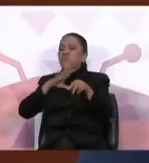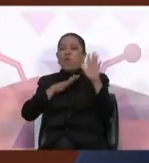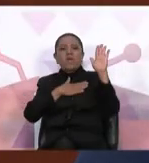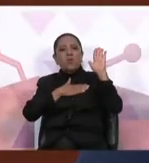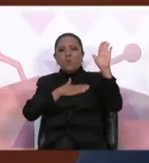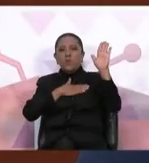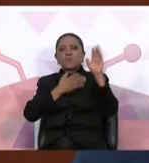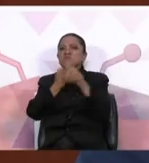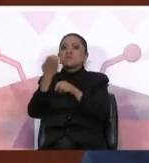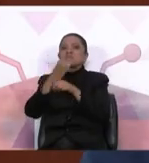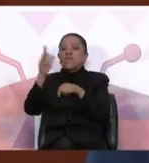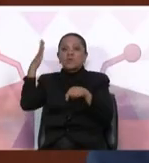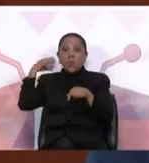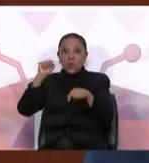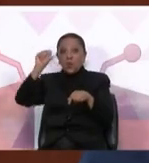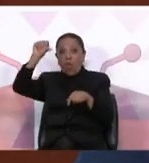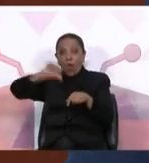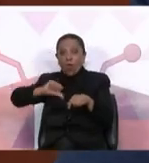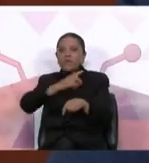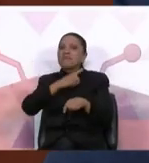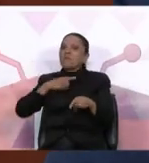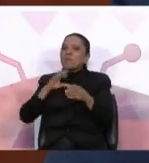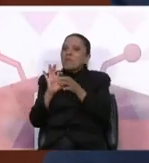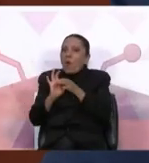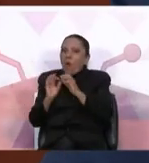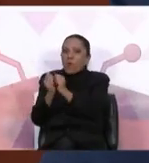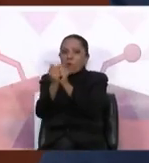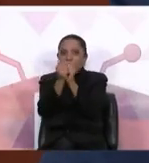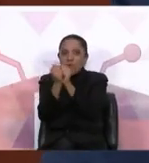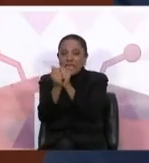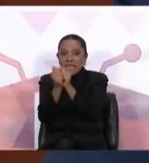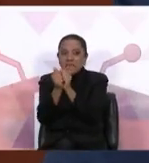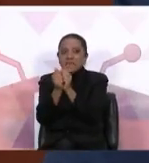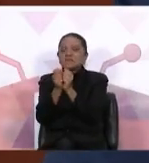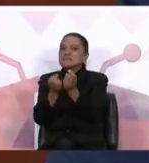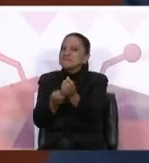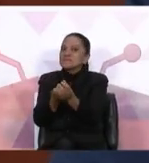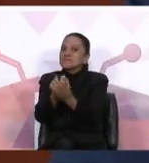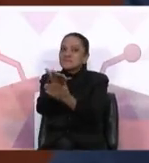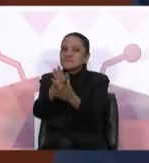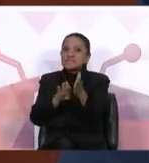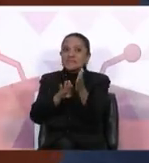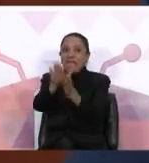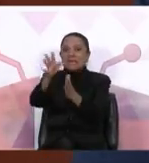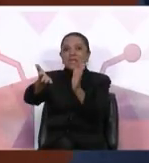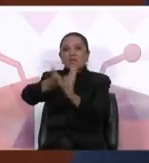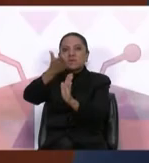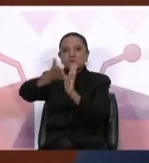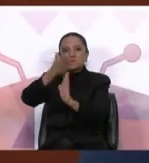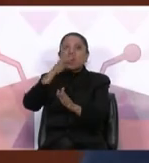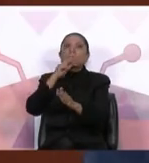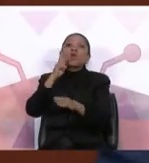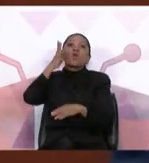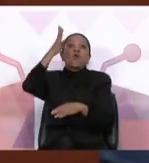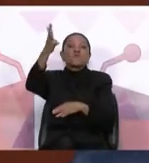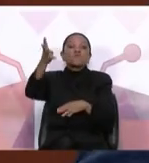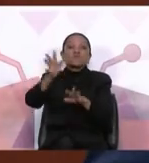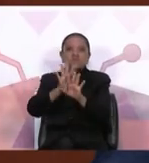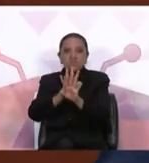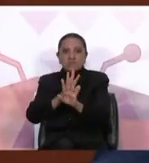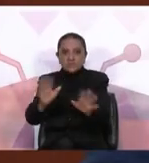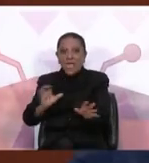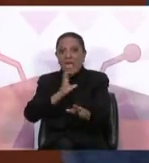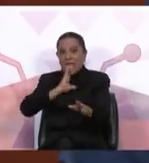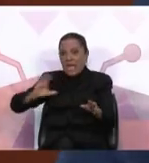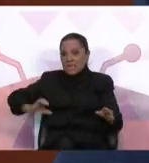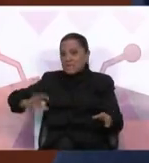hoy debemos de unirnos debemos de salir a construir un mejor futuro ya candidatos de todos sus